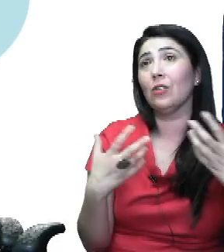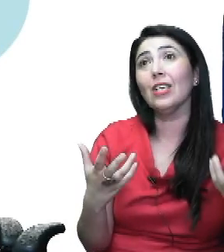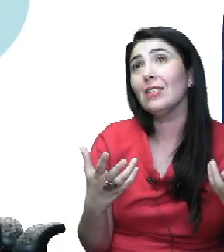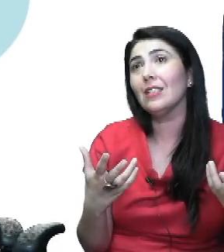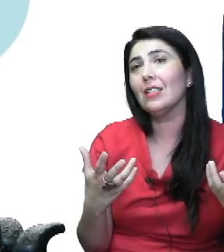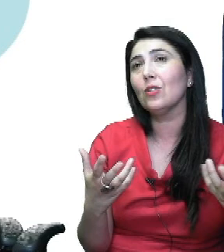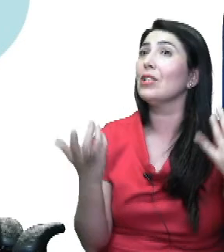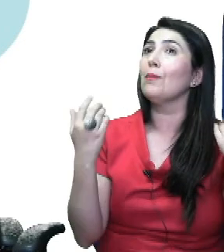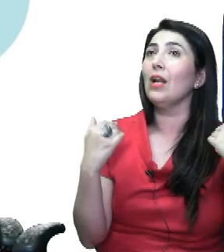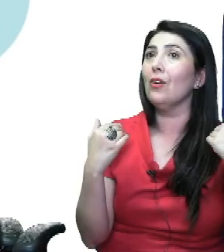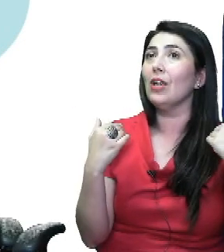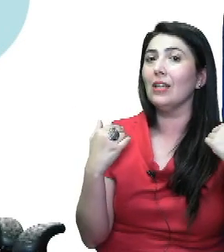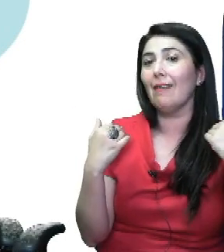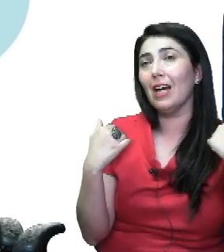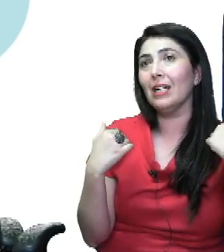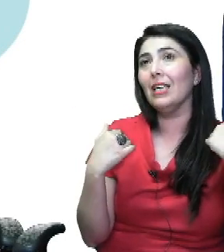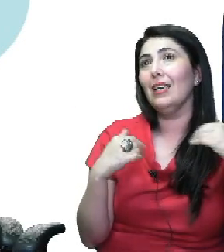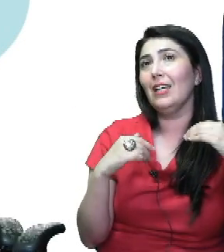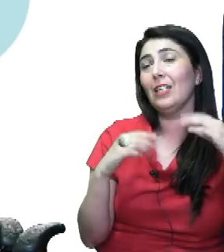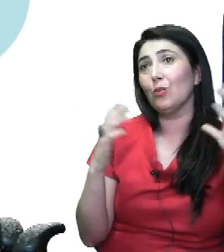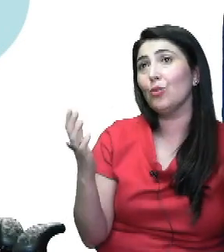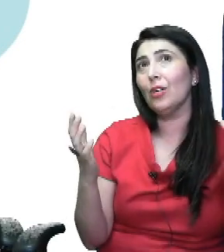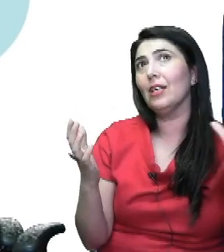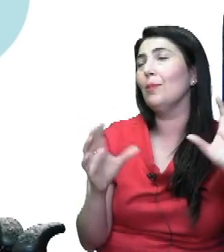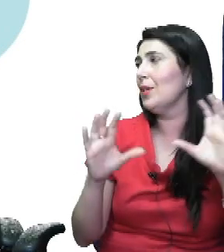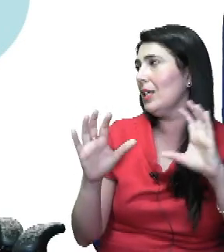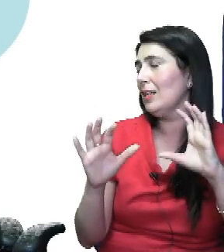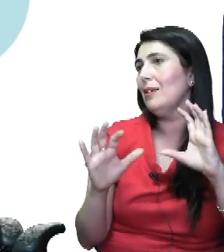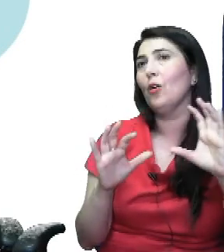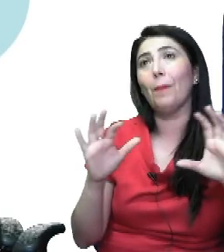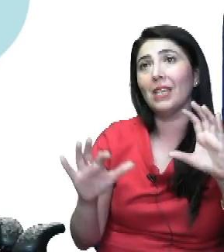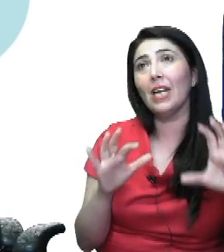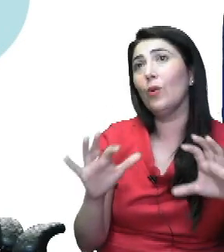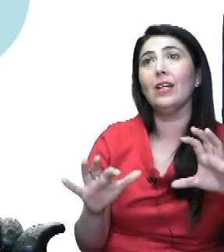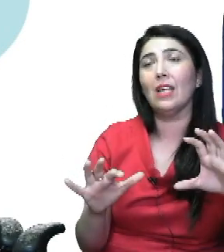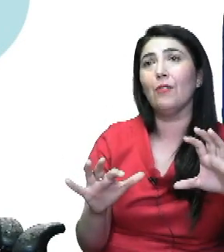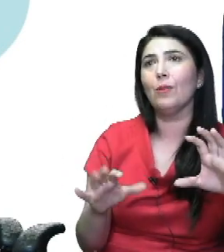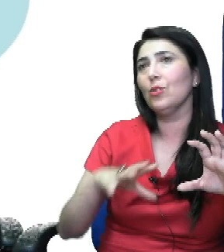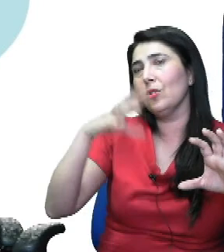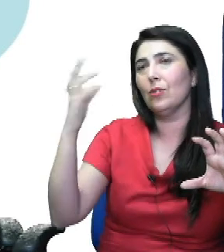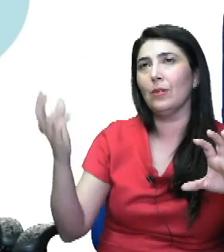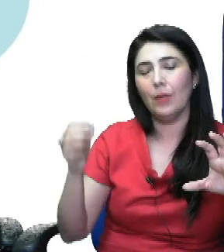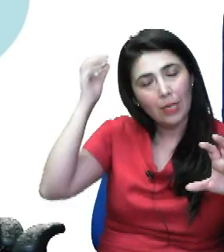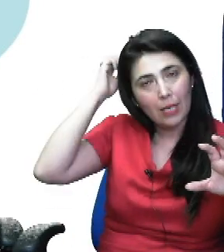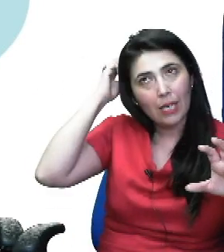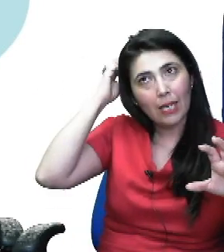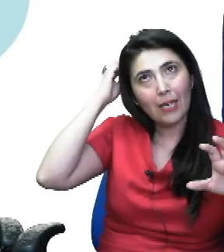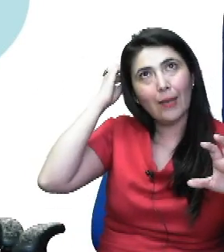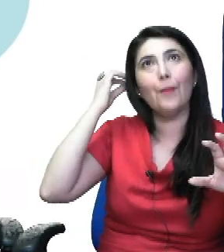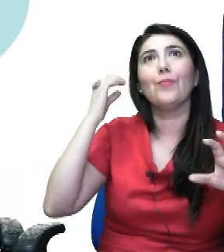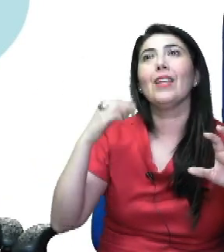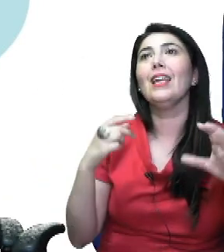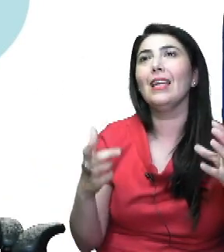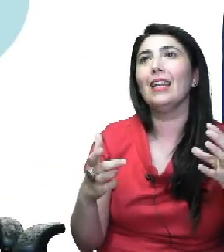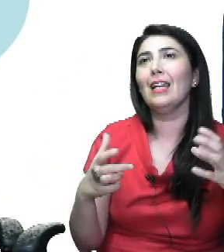que sean docentes, ¿cierto? O también los que trabajan en instituciones, el poder compartir alguna de esta información, ¿no?